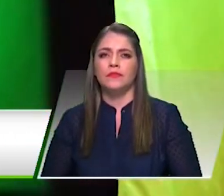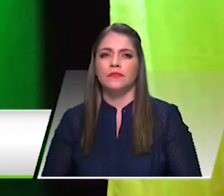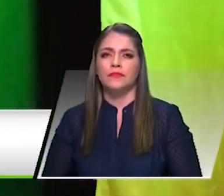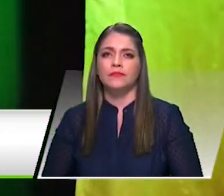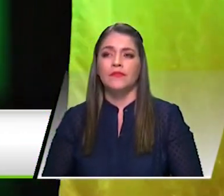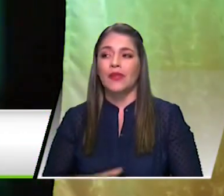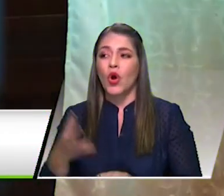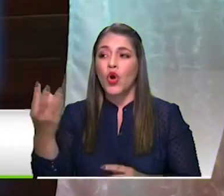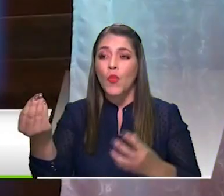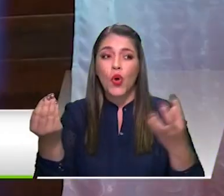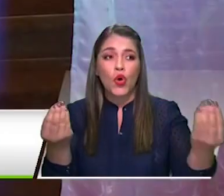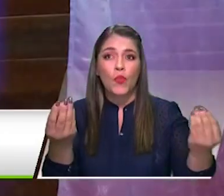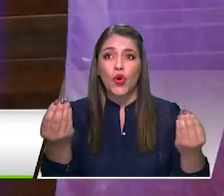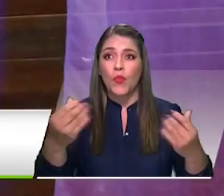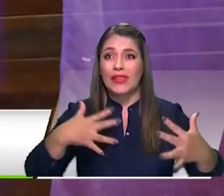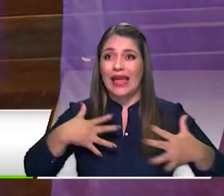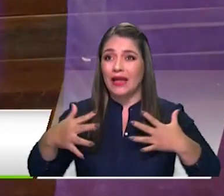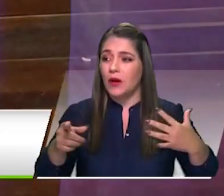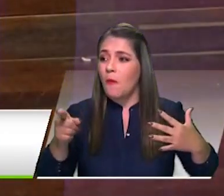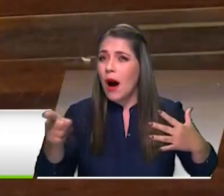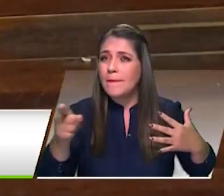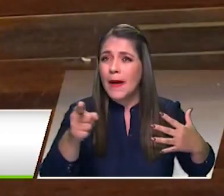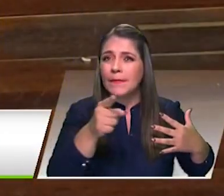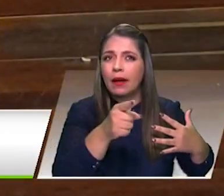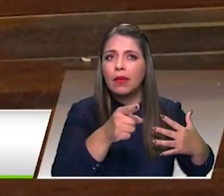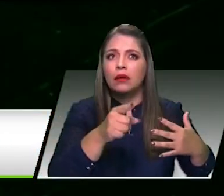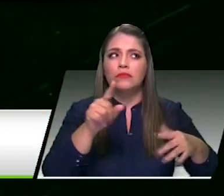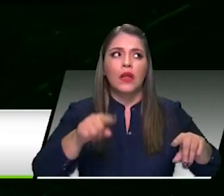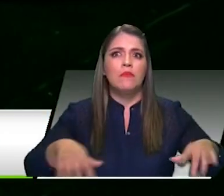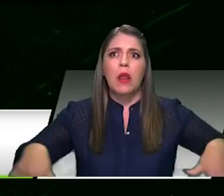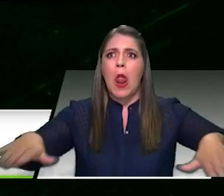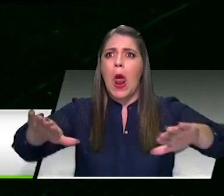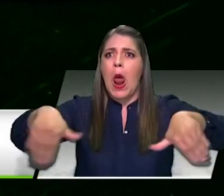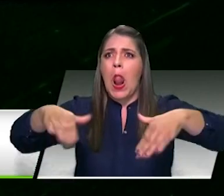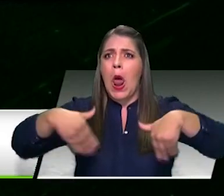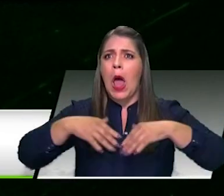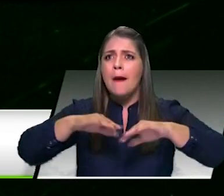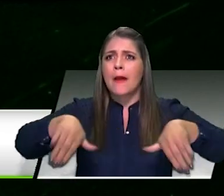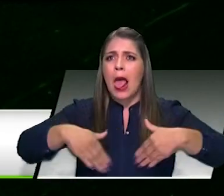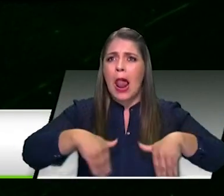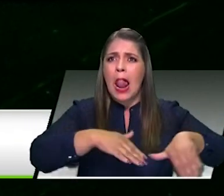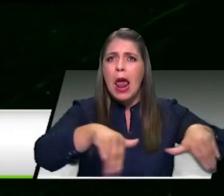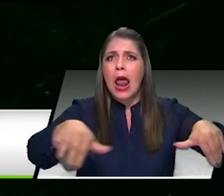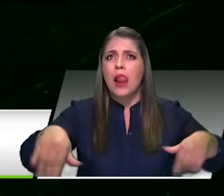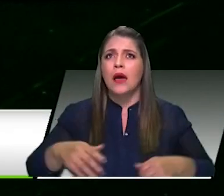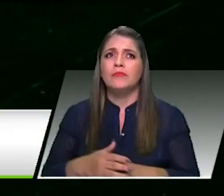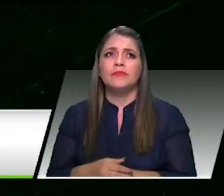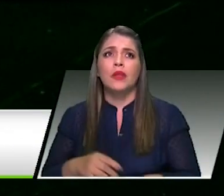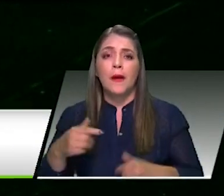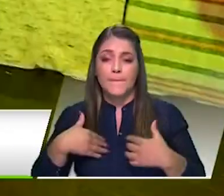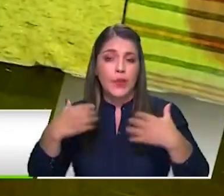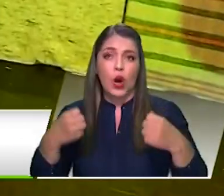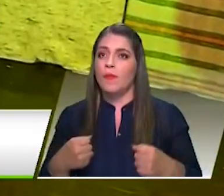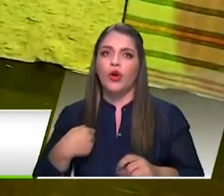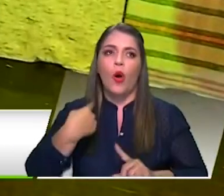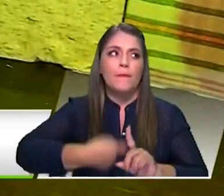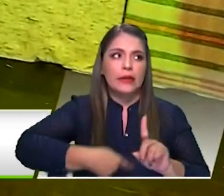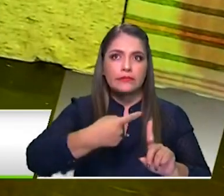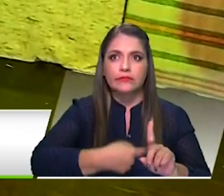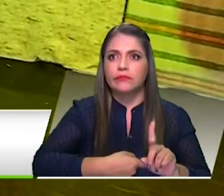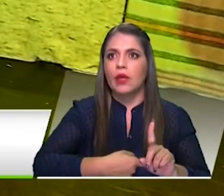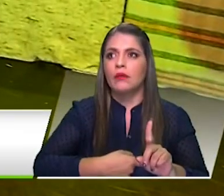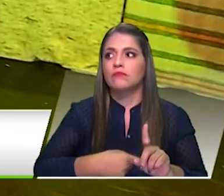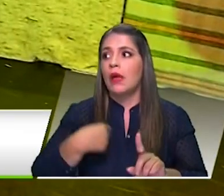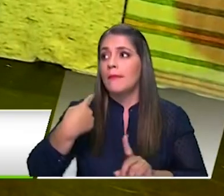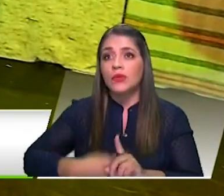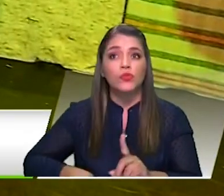compañías teatrales sí que sintieron el vacío de las almas en sus sillas. Muchas de ellas no tienen instalaciones propias y las cuentas no dejaron